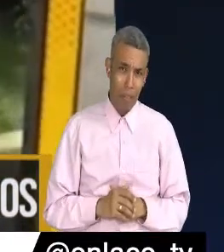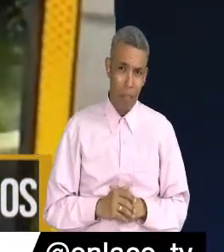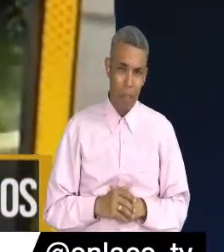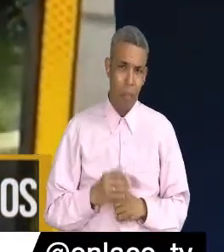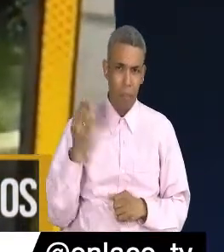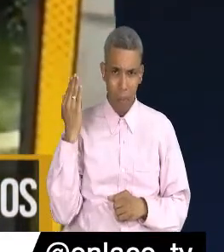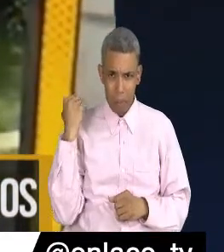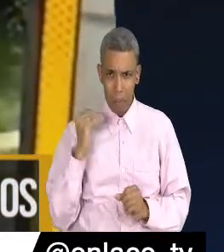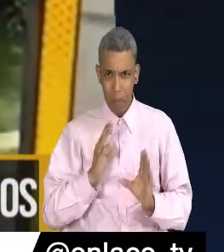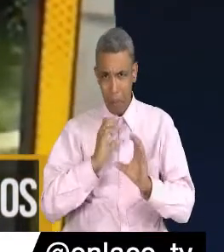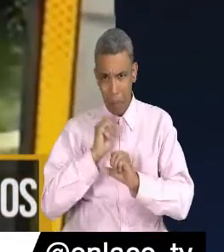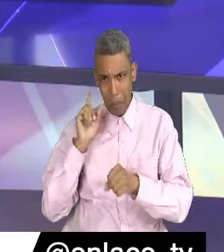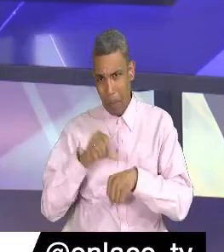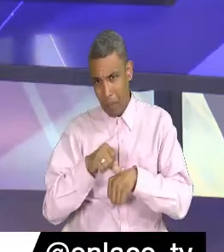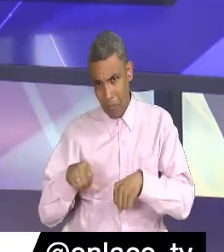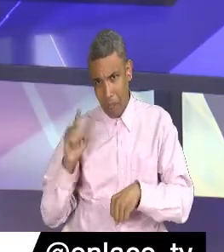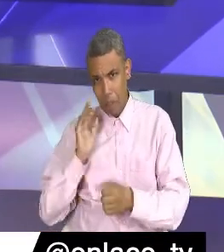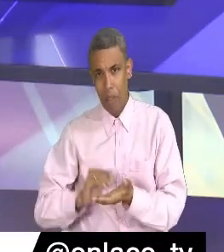y...